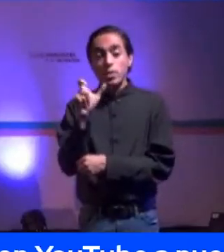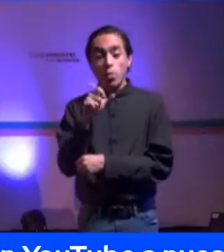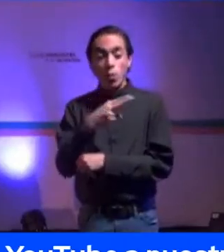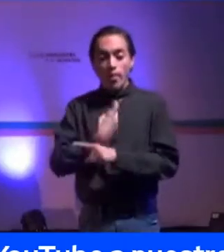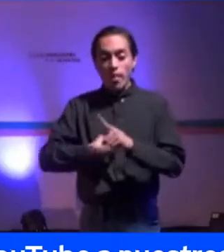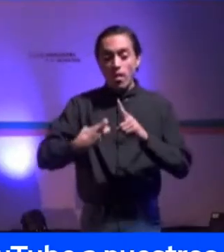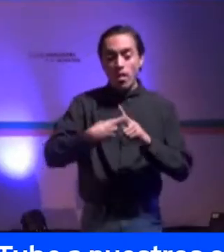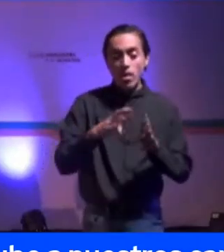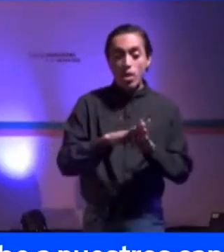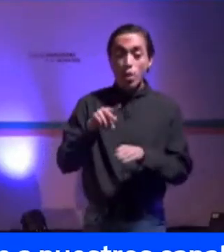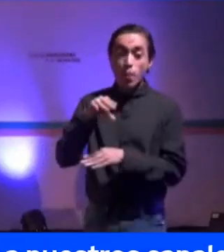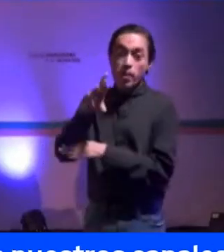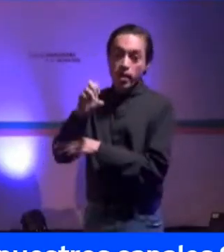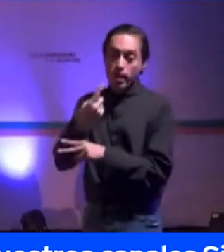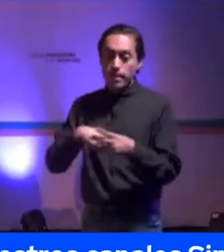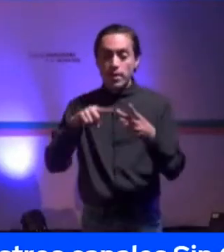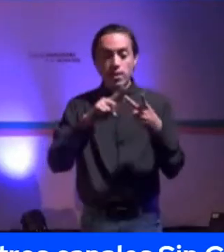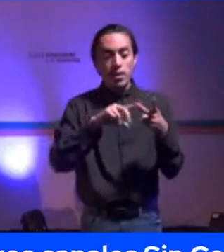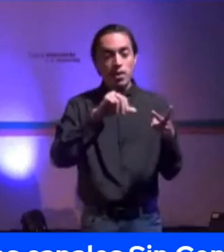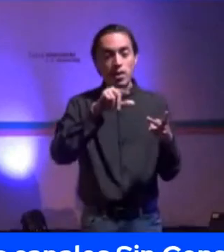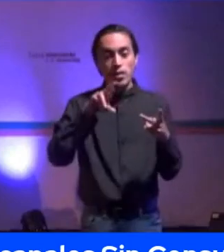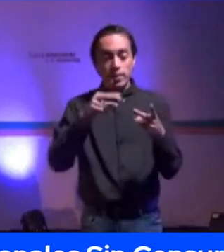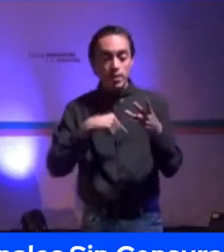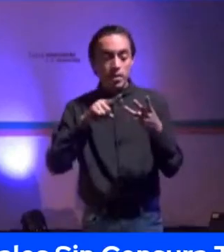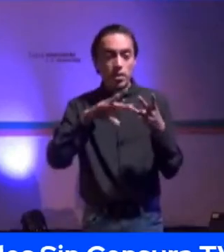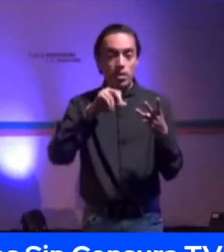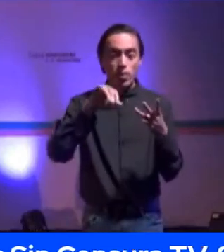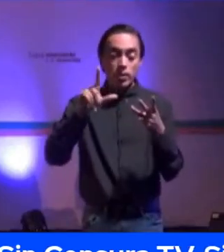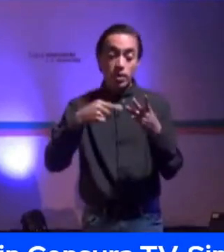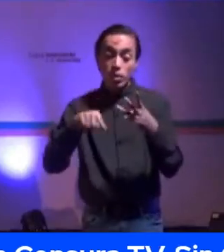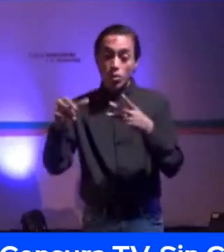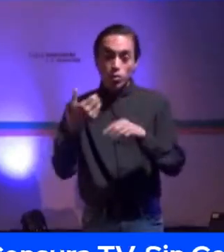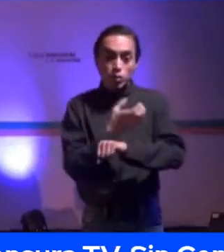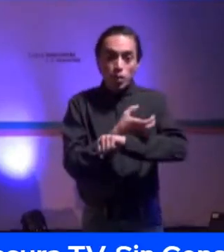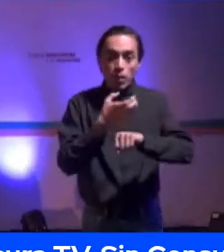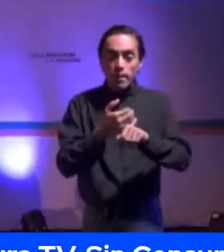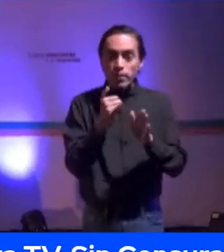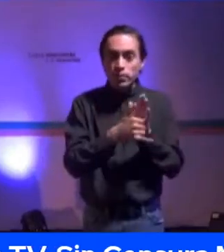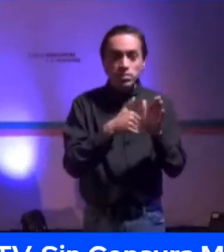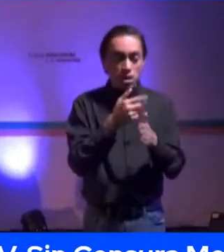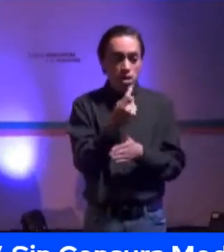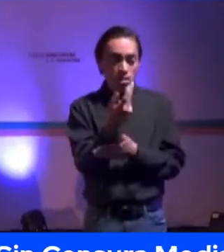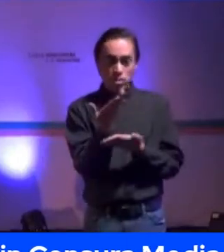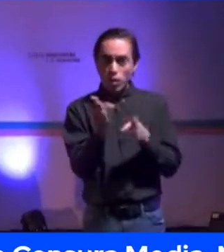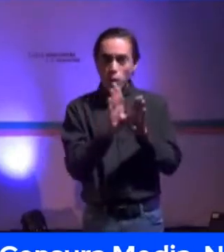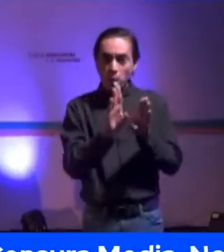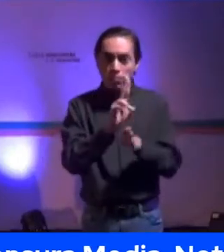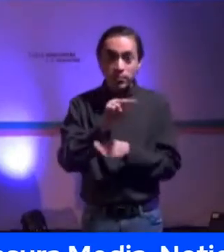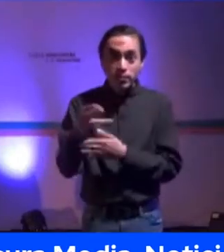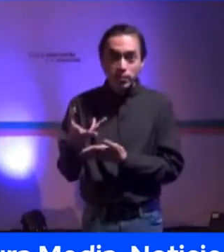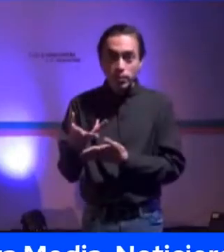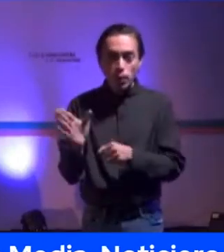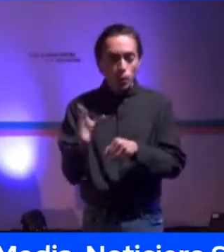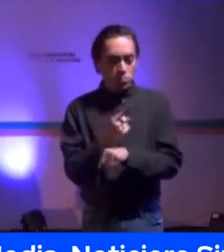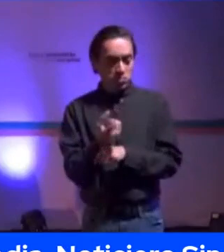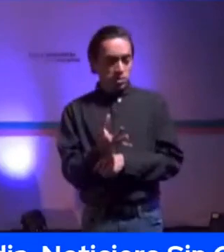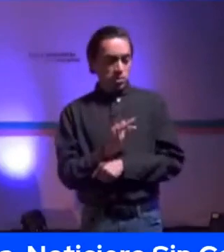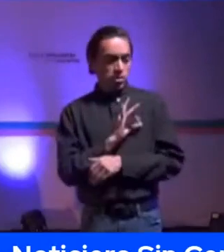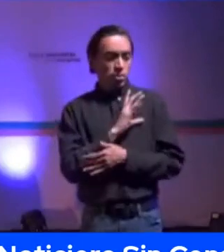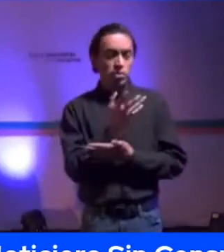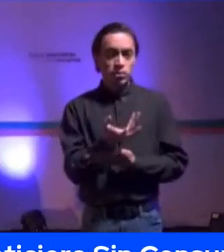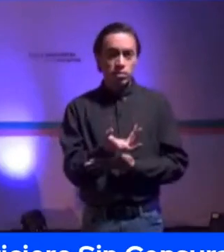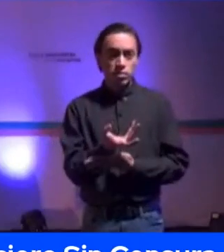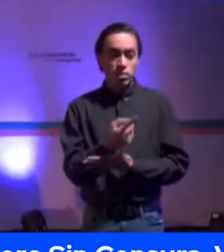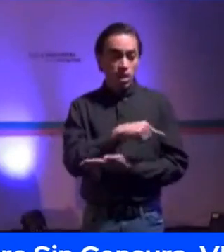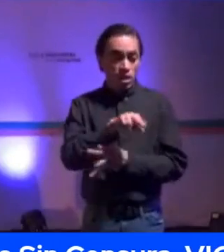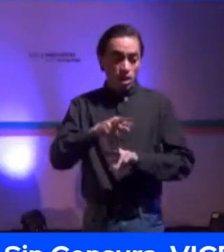lo hace Amir, lo hace Manuel o lo hacen los compañeros youtuberos? Nunca. ¿Por qué tenerle miedo